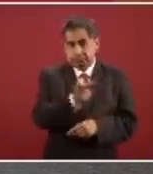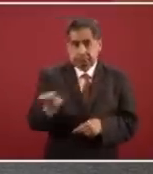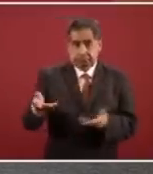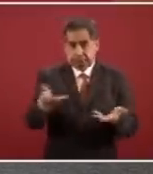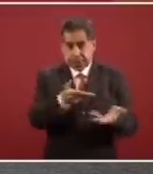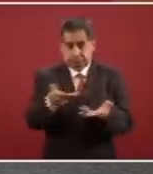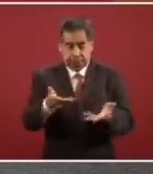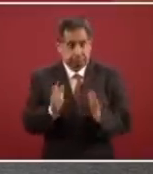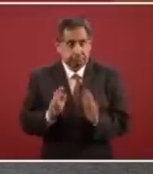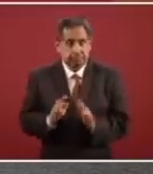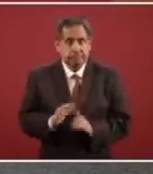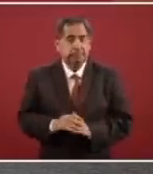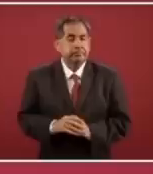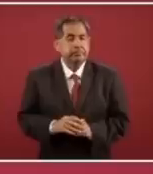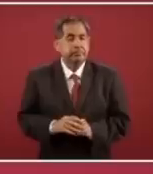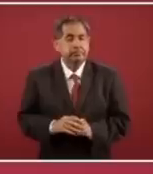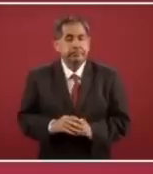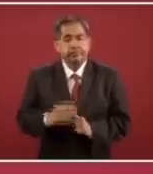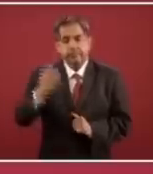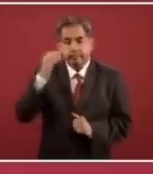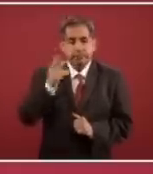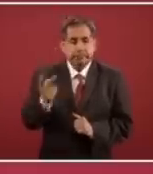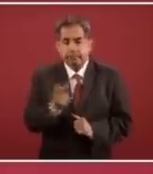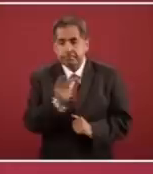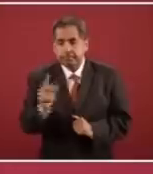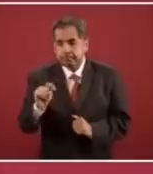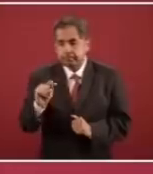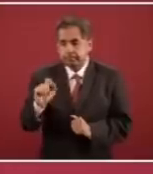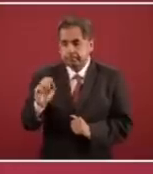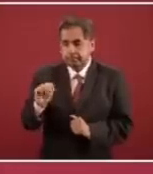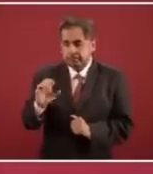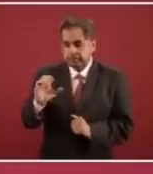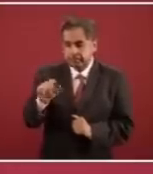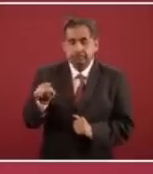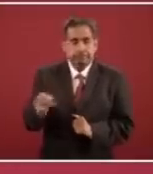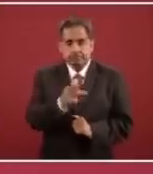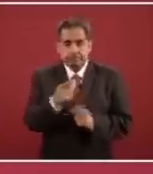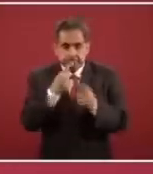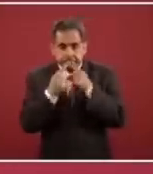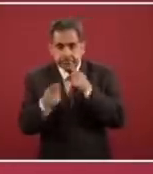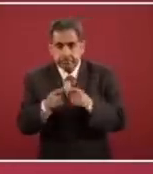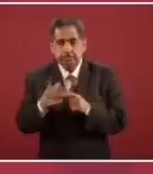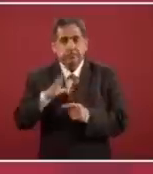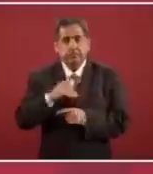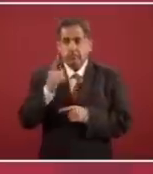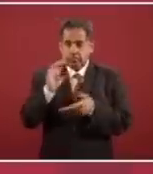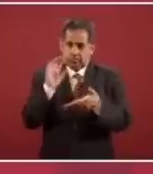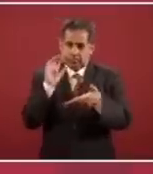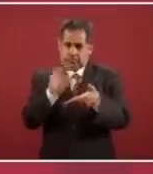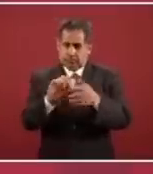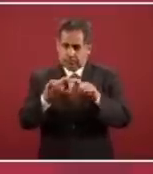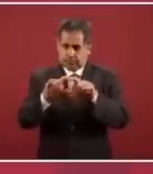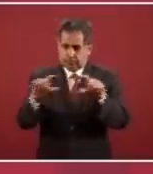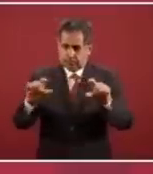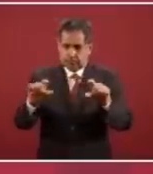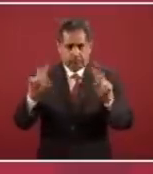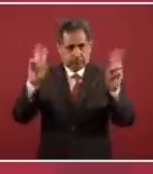se estaba ya negociando el tratado. Y había un capítulo sobre energía